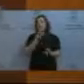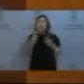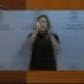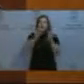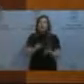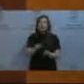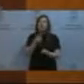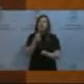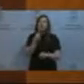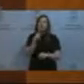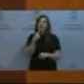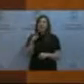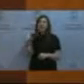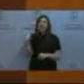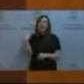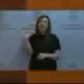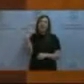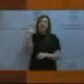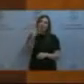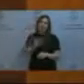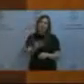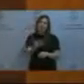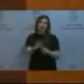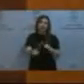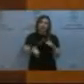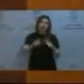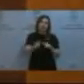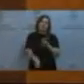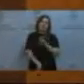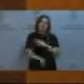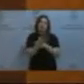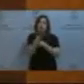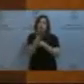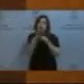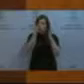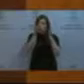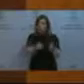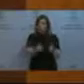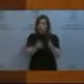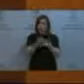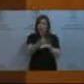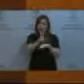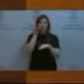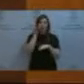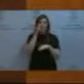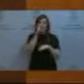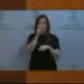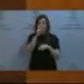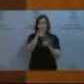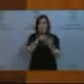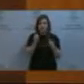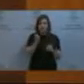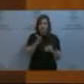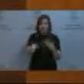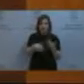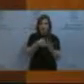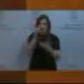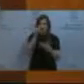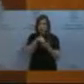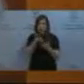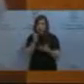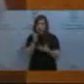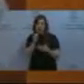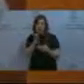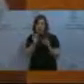conoce 5 años más tarde. 5 años más tarde cuando, por cierto, usted ya era consejera en el año 2013. Desde el año 2012 hasta el año